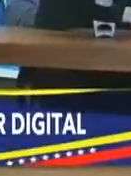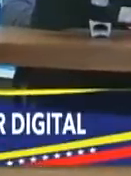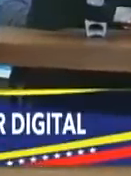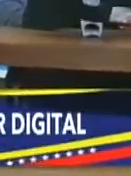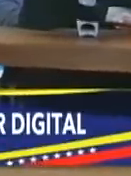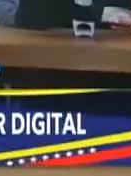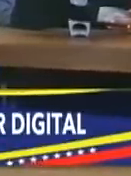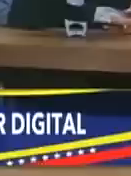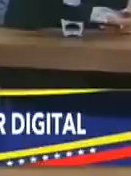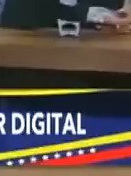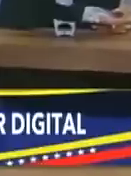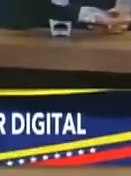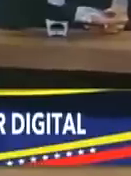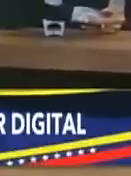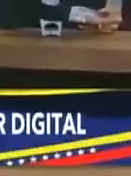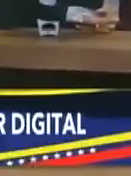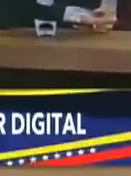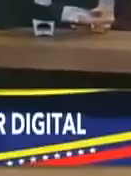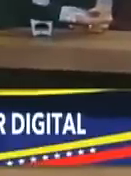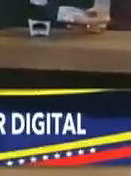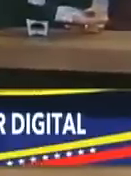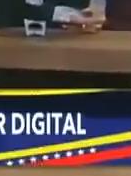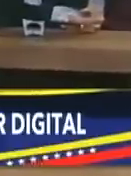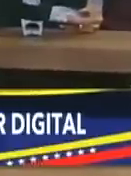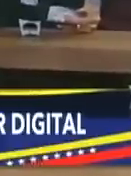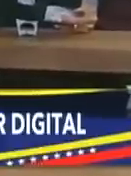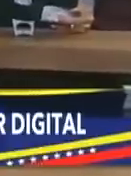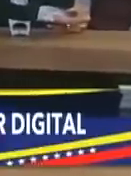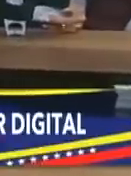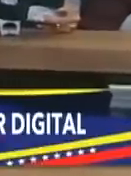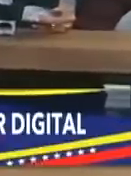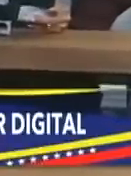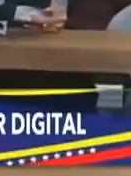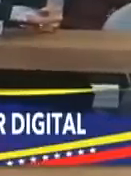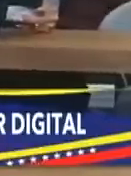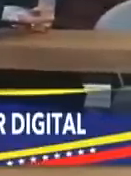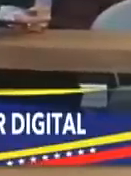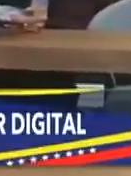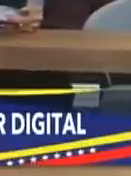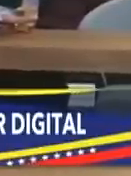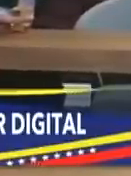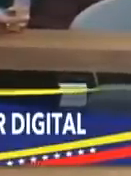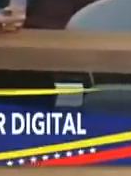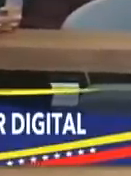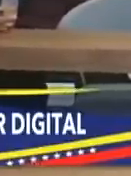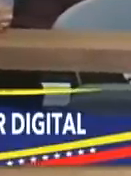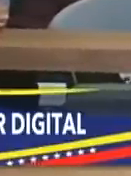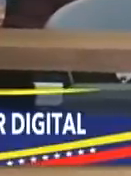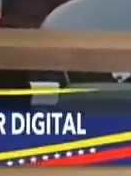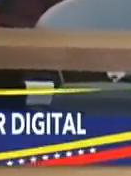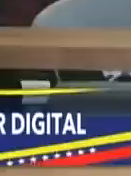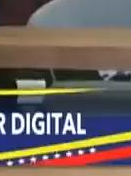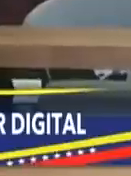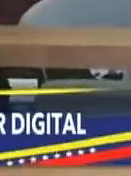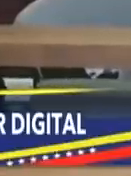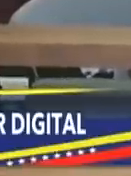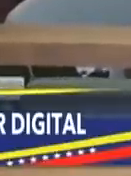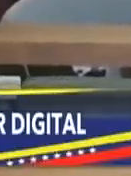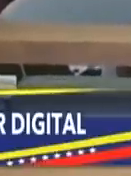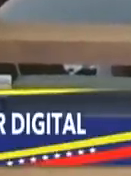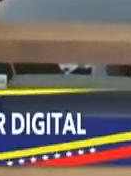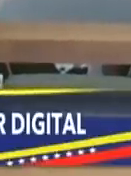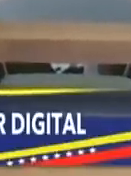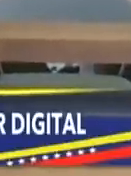bueno, felicitaciones de verdad por este nuevo emprendedor en zona de emprendimiento digital.